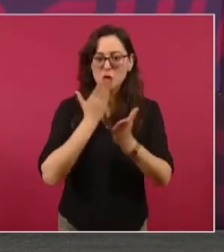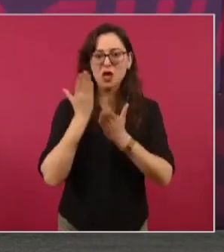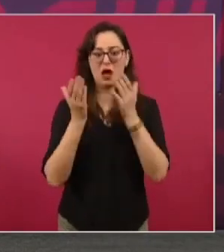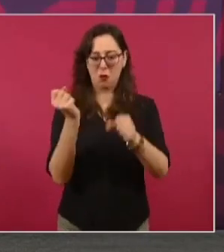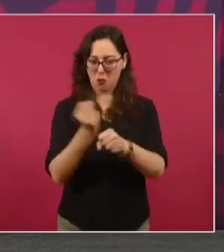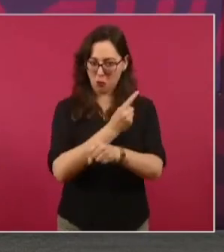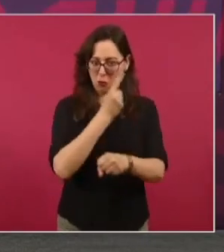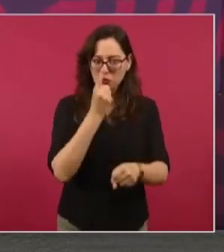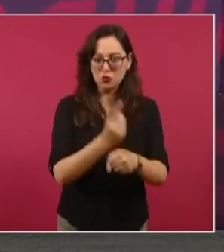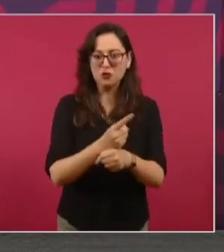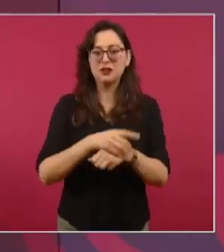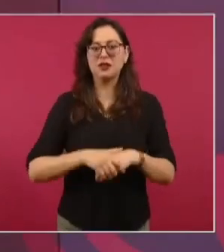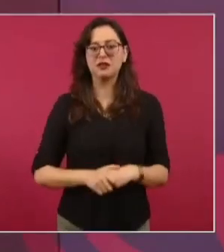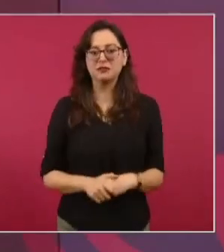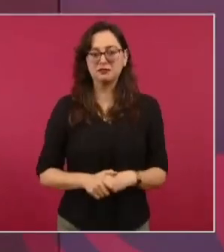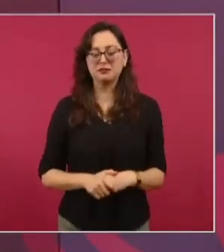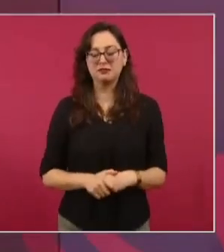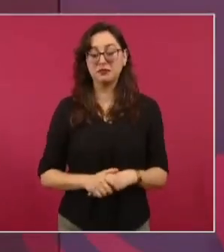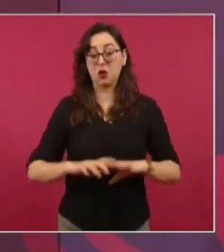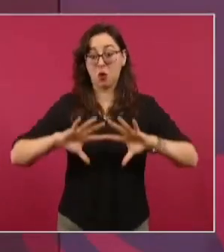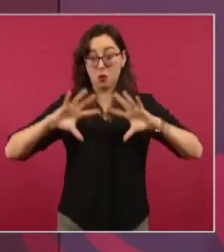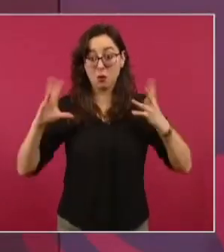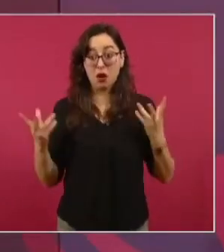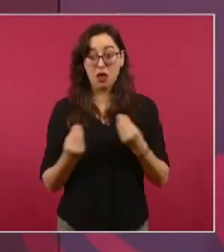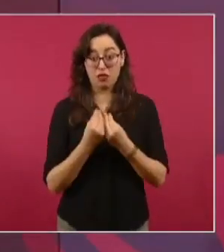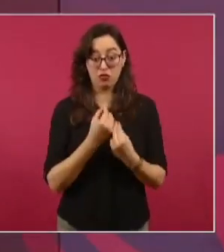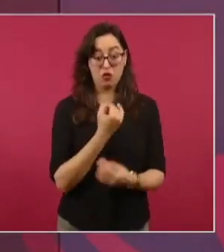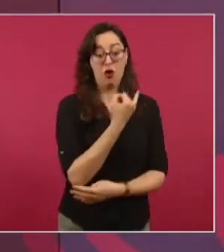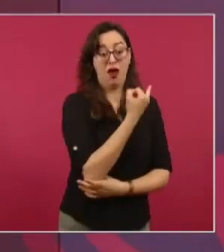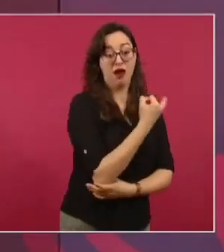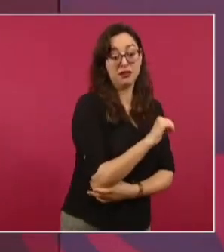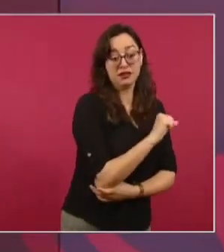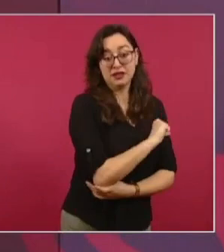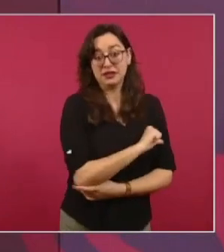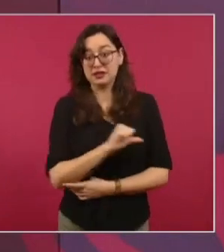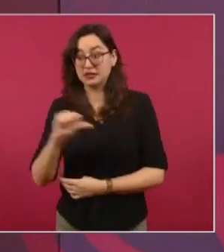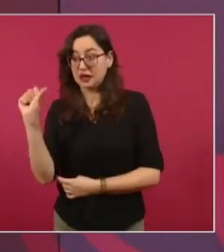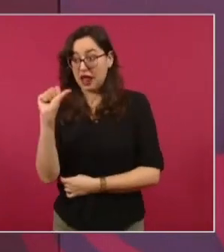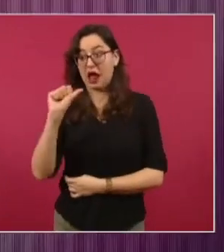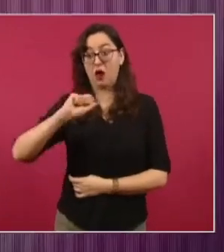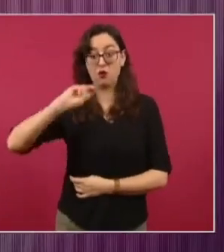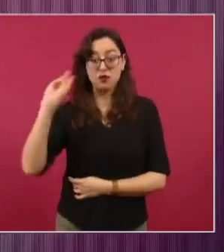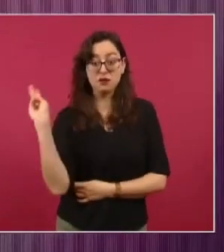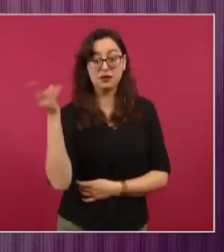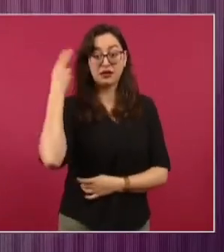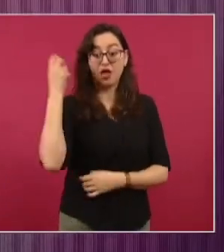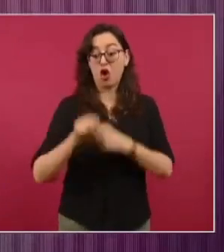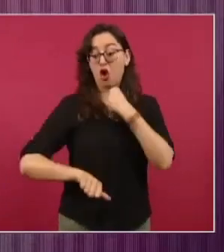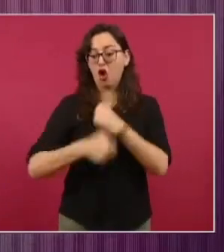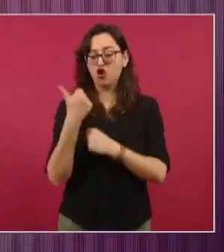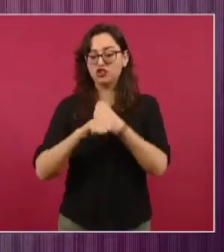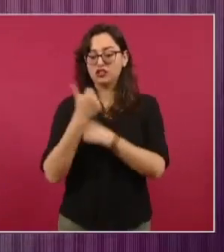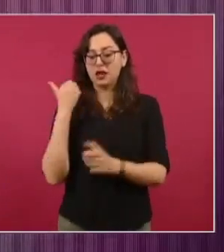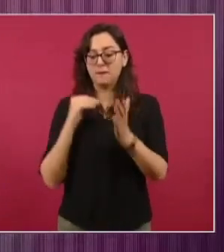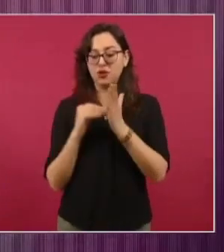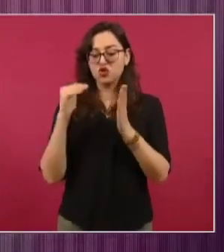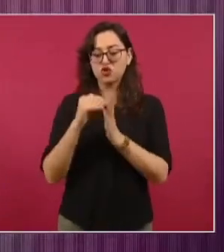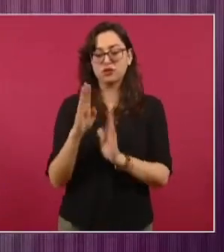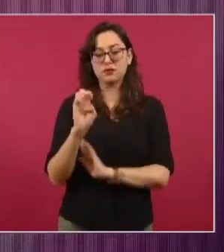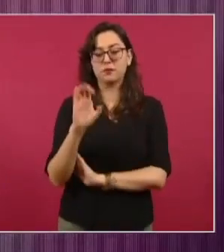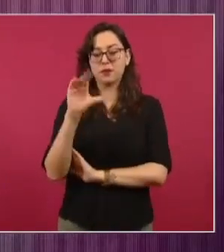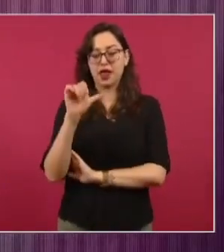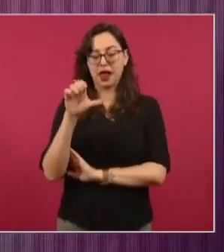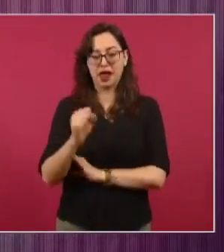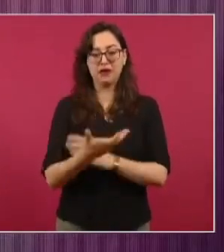once millones de becas para estudiantes de familias pobres y ya son dos